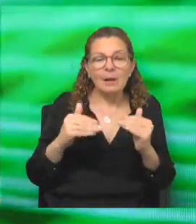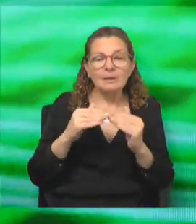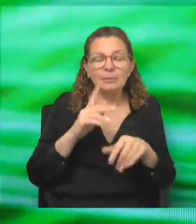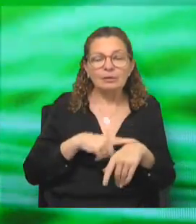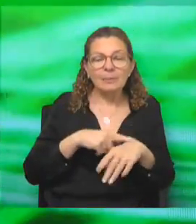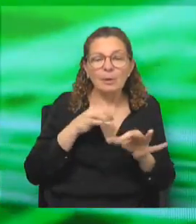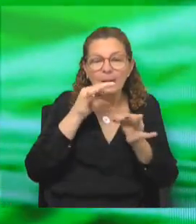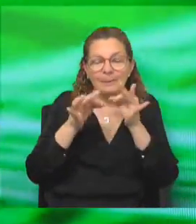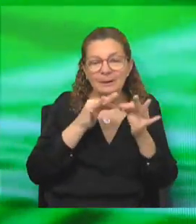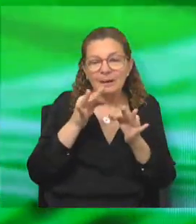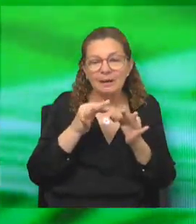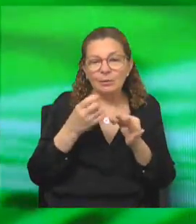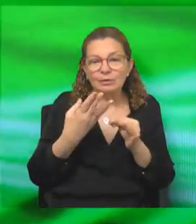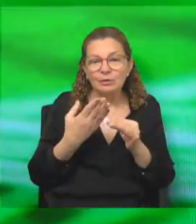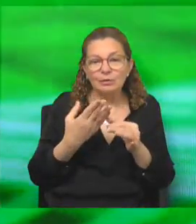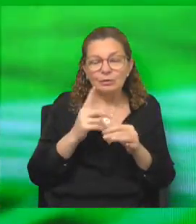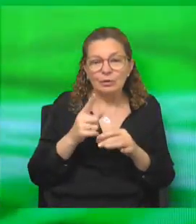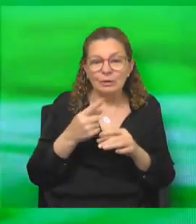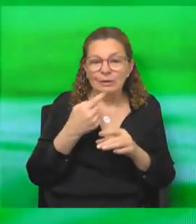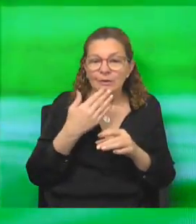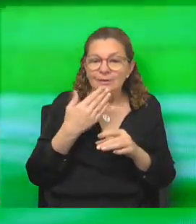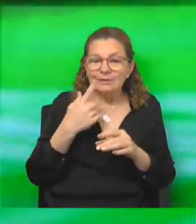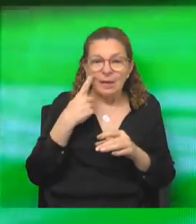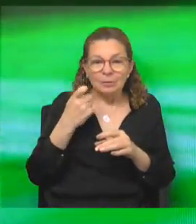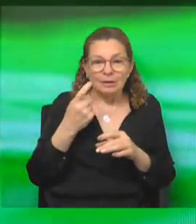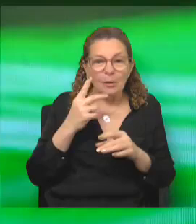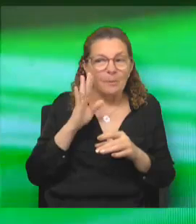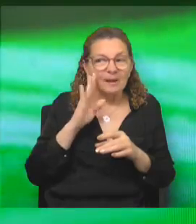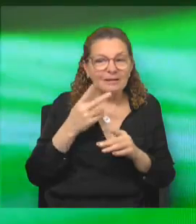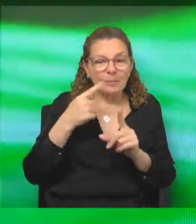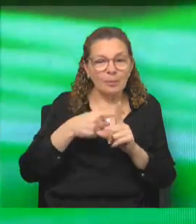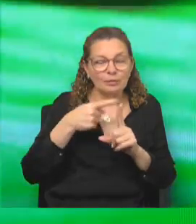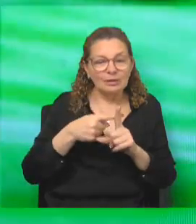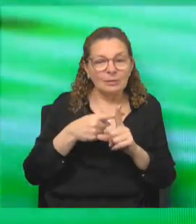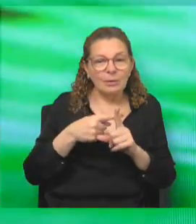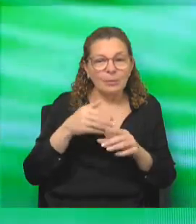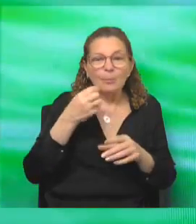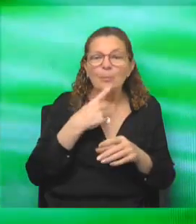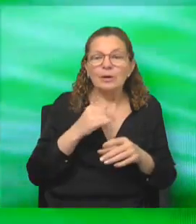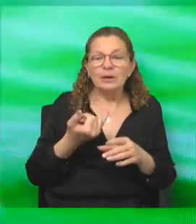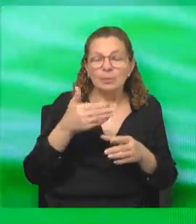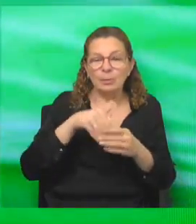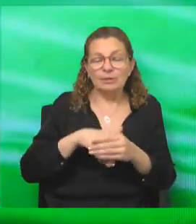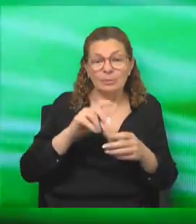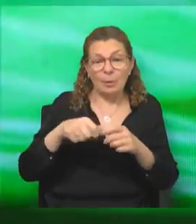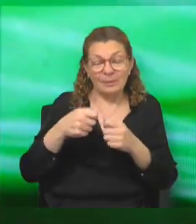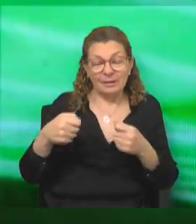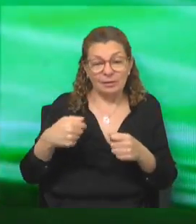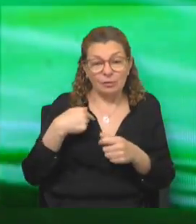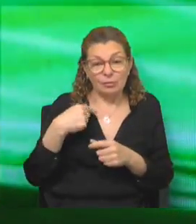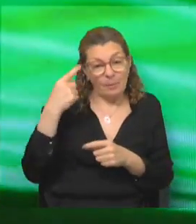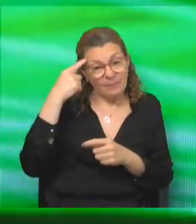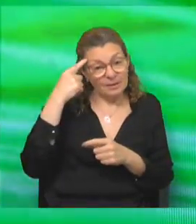explicar cuando no se no se entiende positivo determinado cause Como por ejemplo el plebiscito este de del pitn yo creo que nos